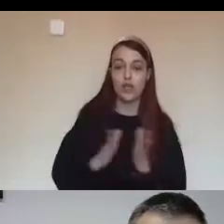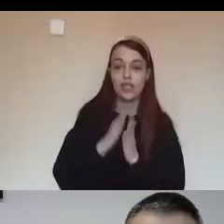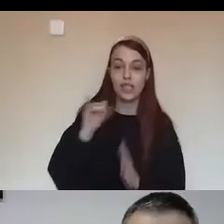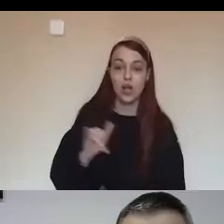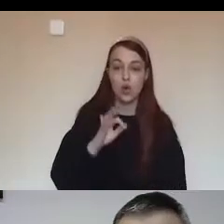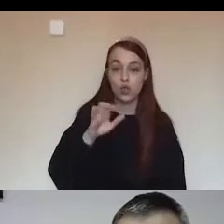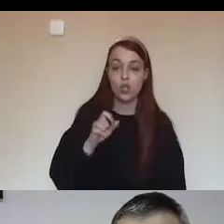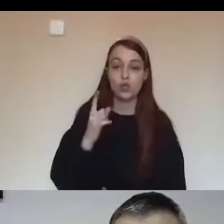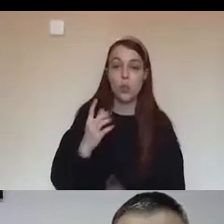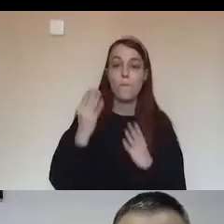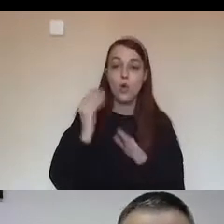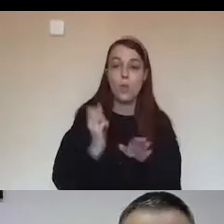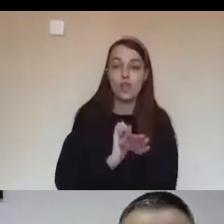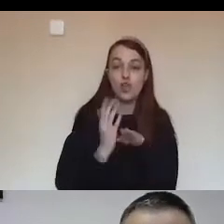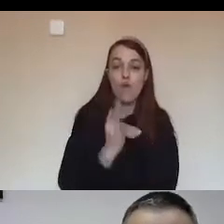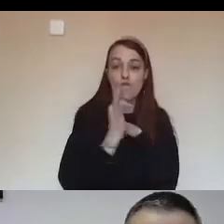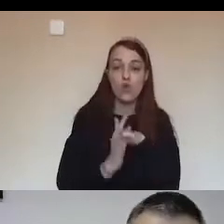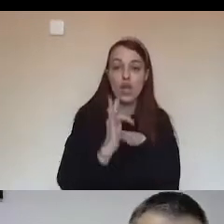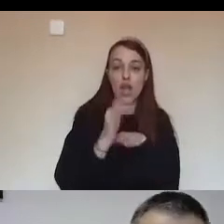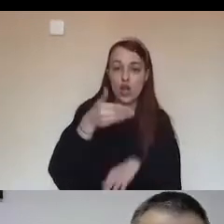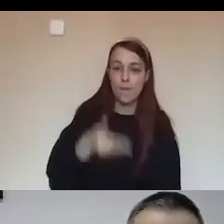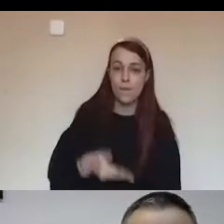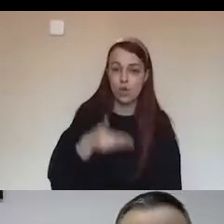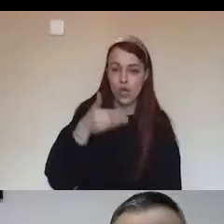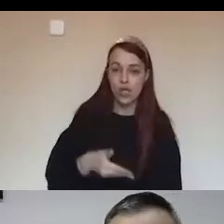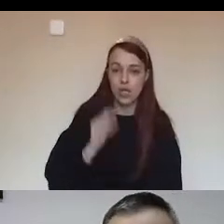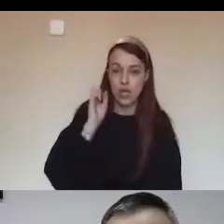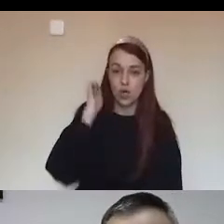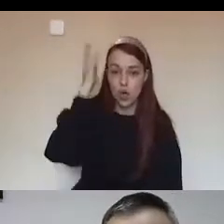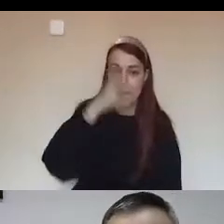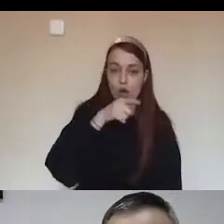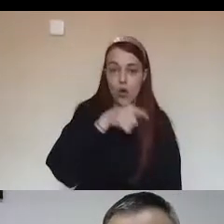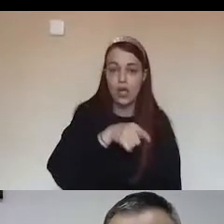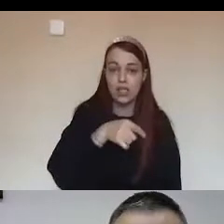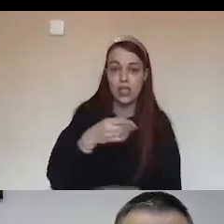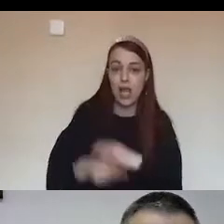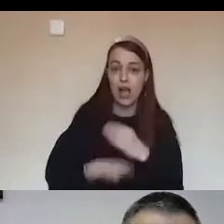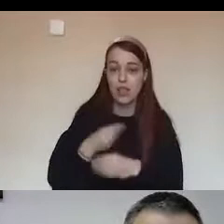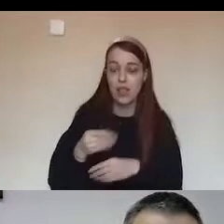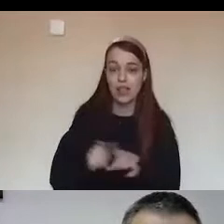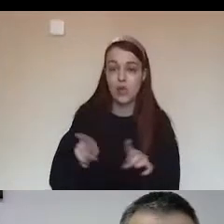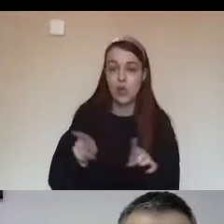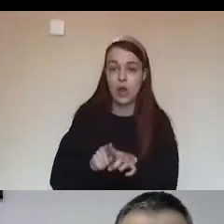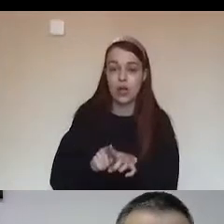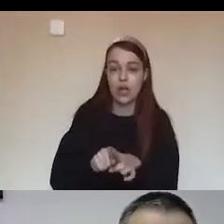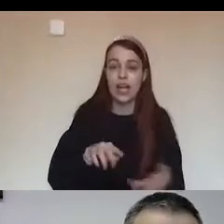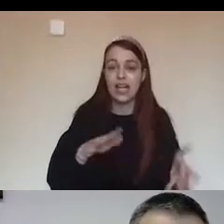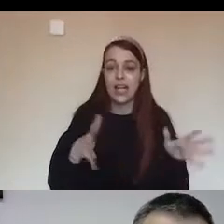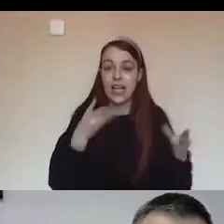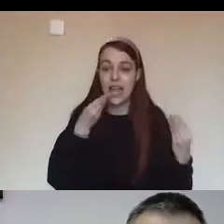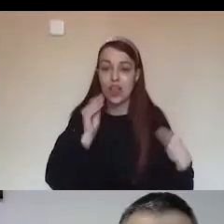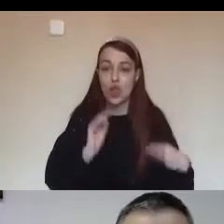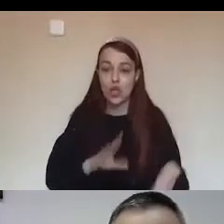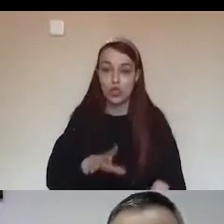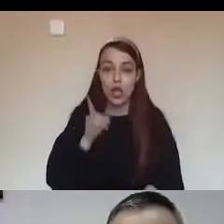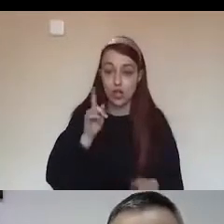funerario muy importante, romano. En este mismo monumento se hizo un evento de recreación histórica en el que no solo